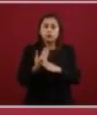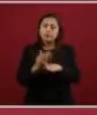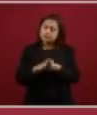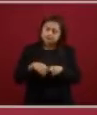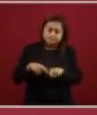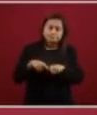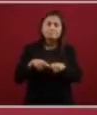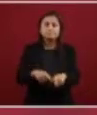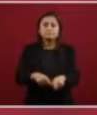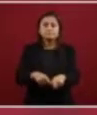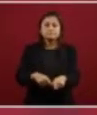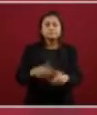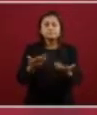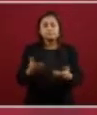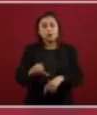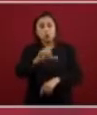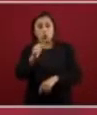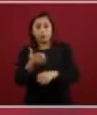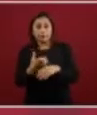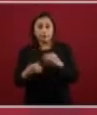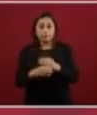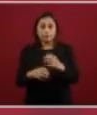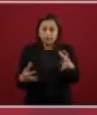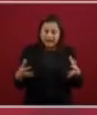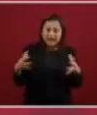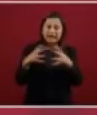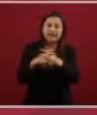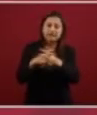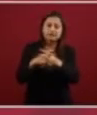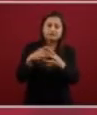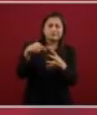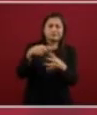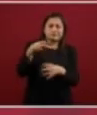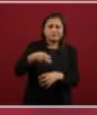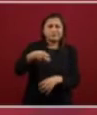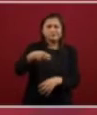la guerra es lo más irracional que puede haber